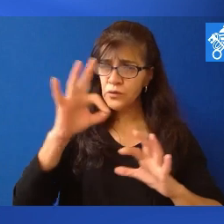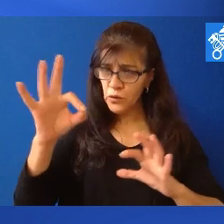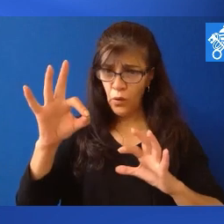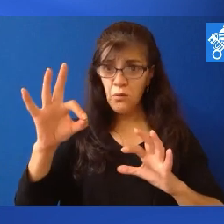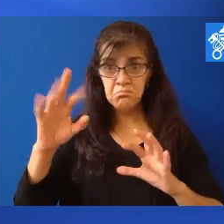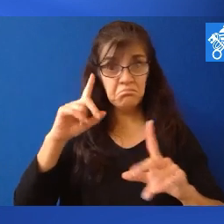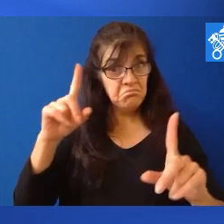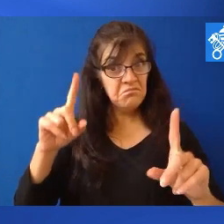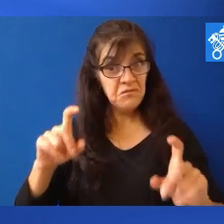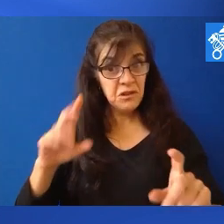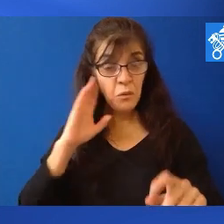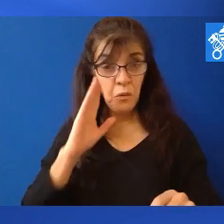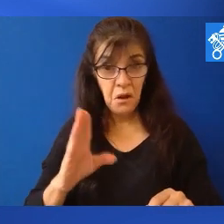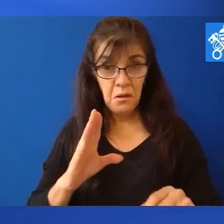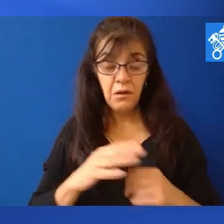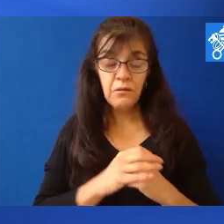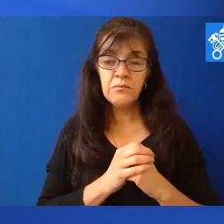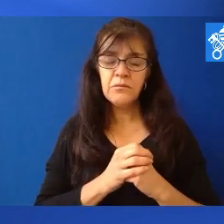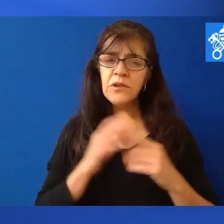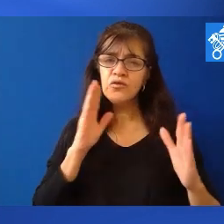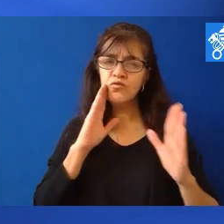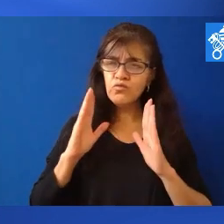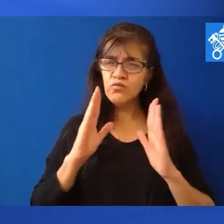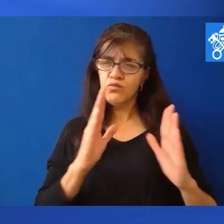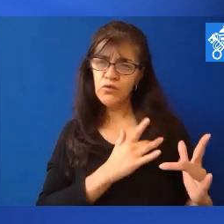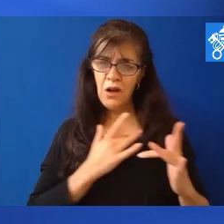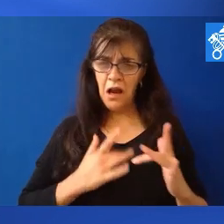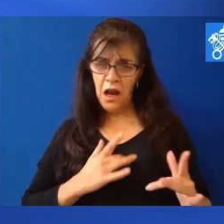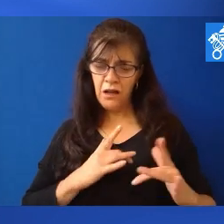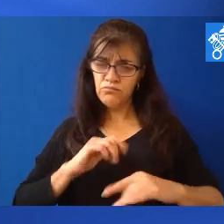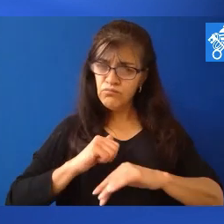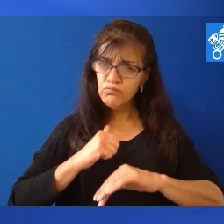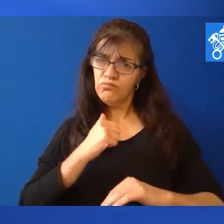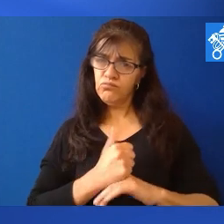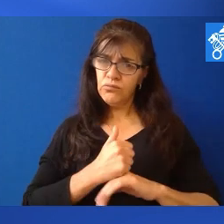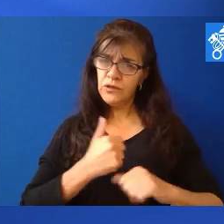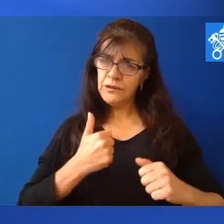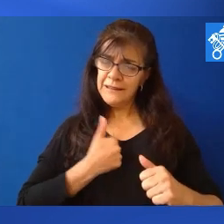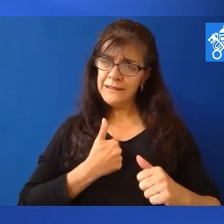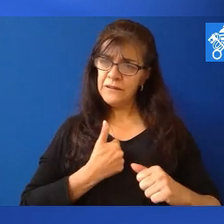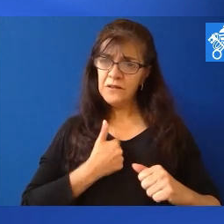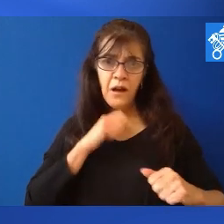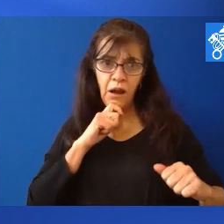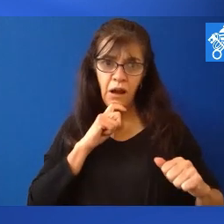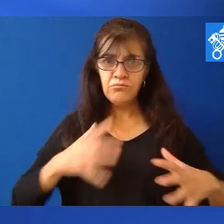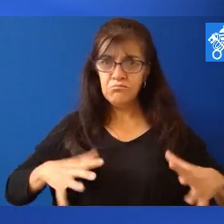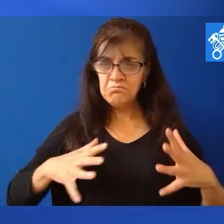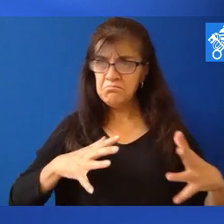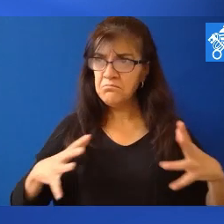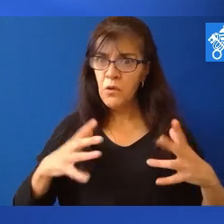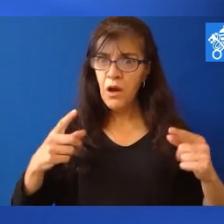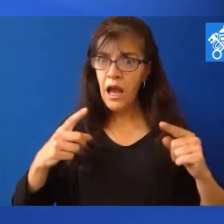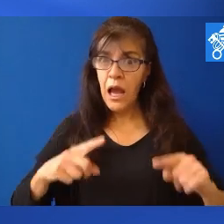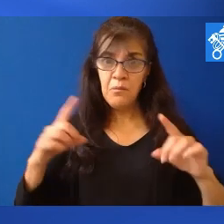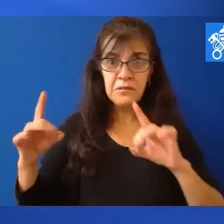prepara tu alma para la prueba, endereza tu corazón, sé firme y no te inquietes en el